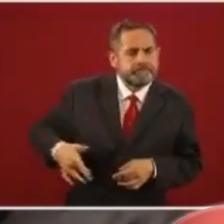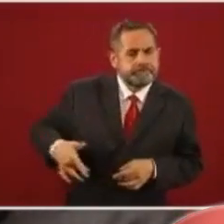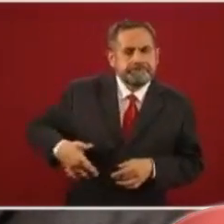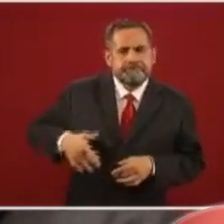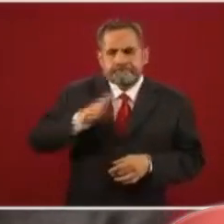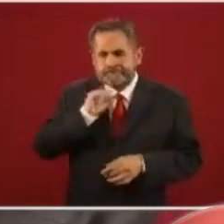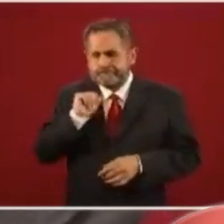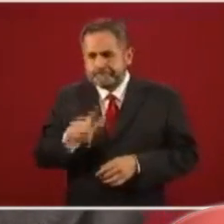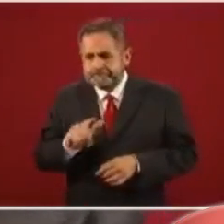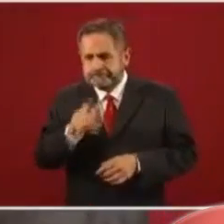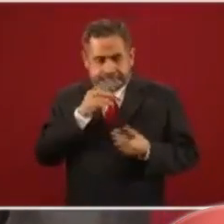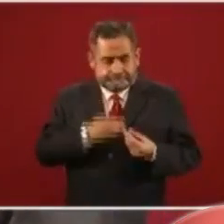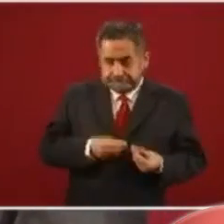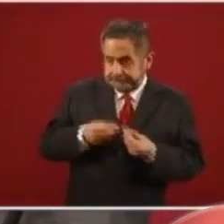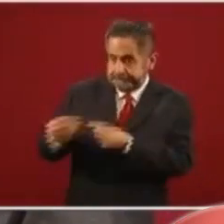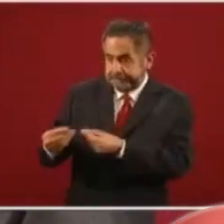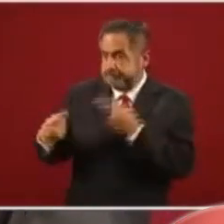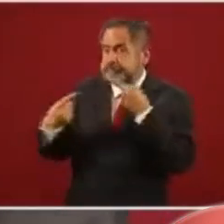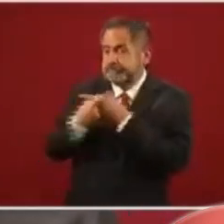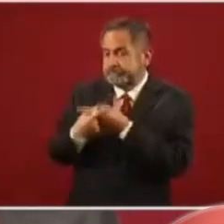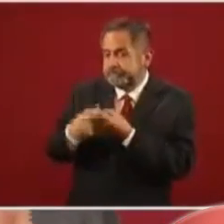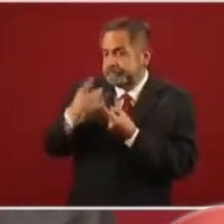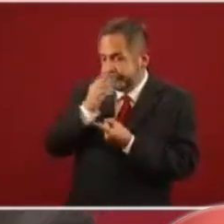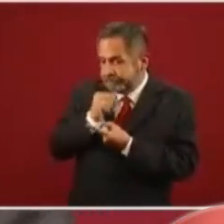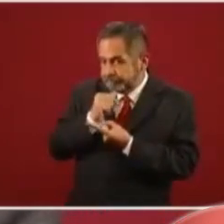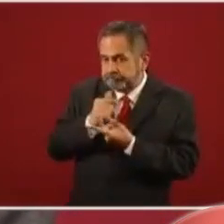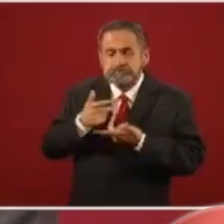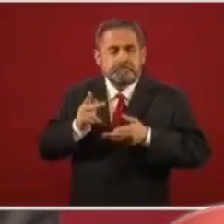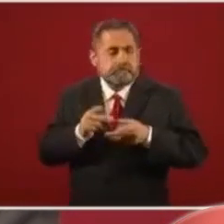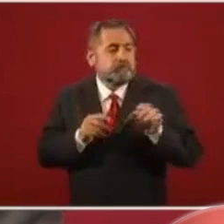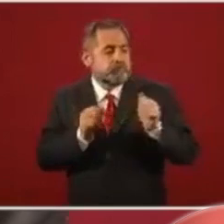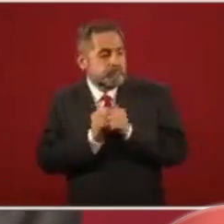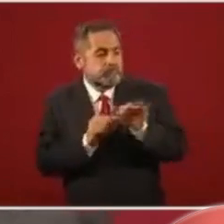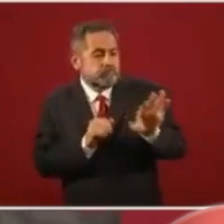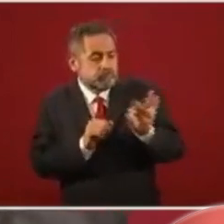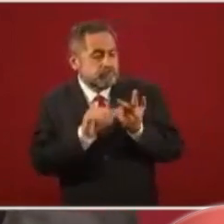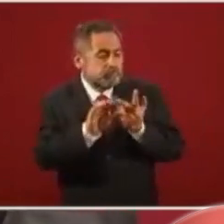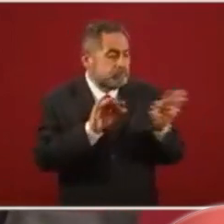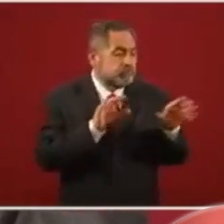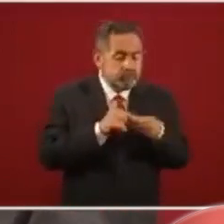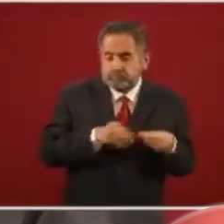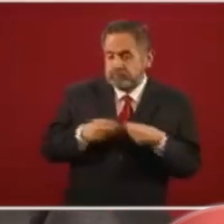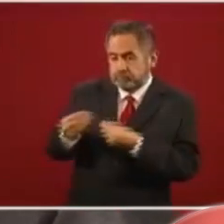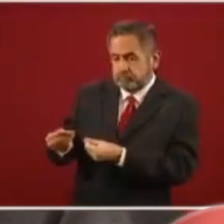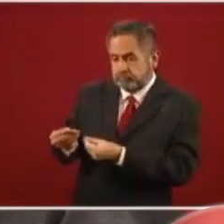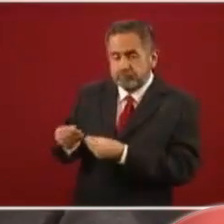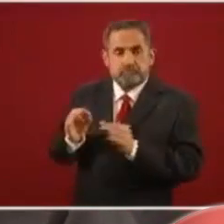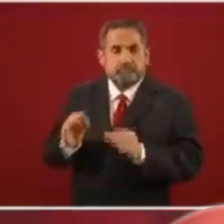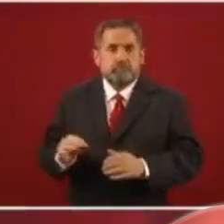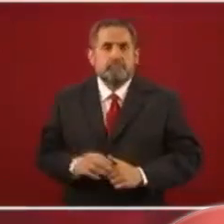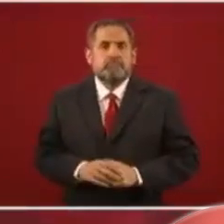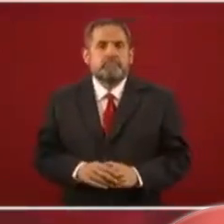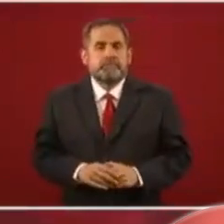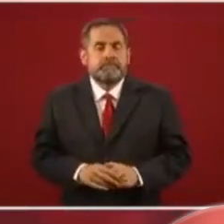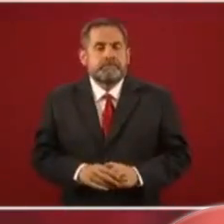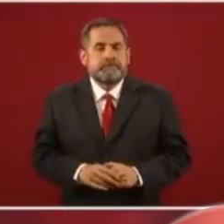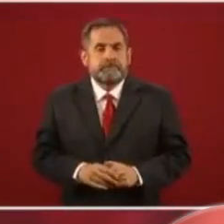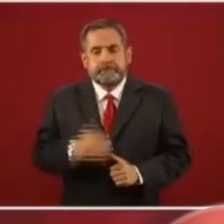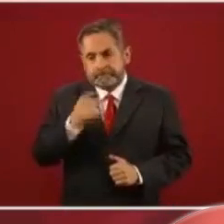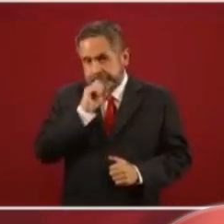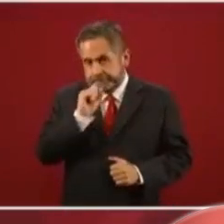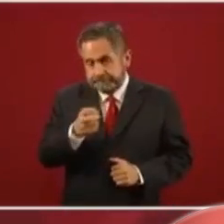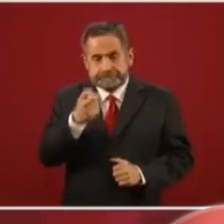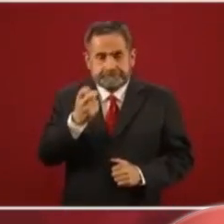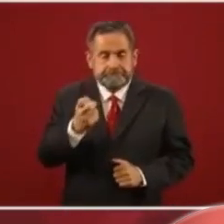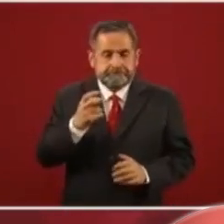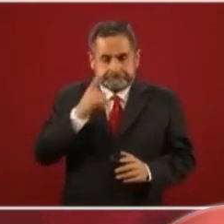que no permiten usar el mejor, pero permiten una combinación alternativa. Bueno, finalmente eso nos